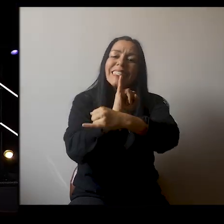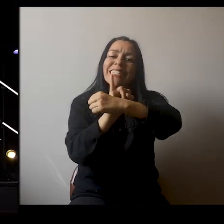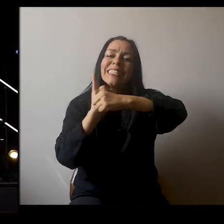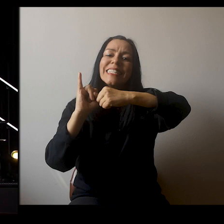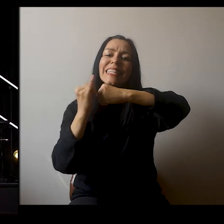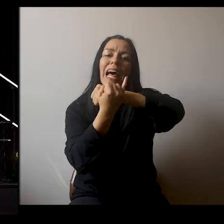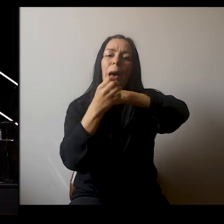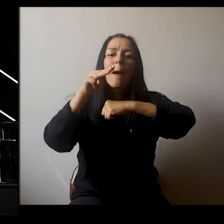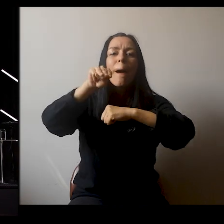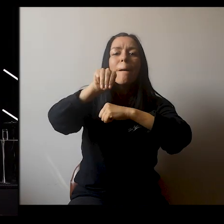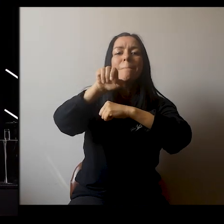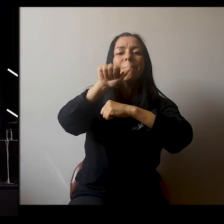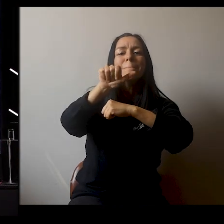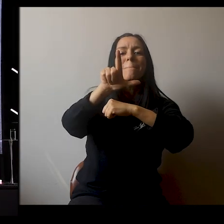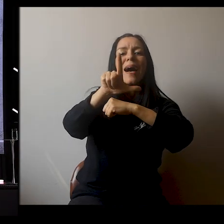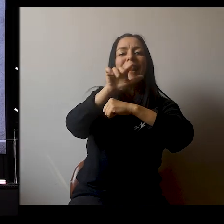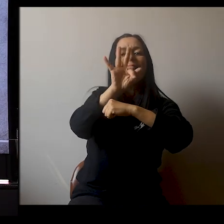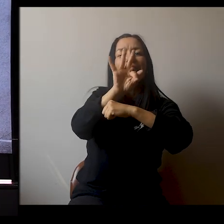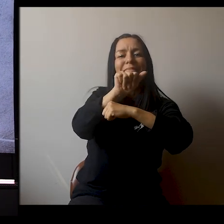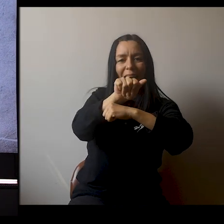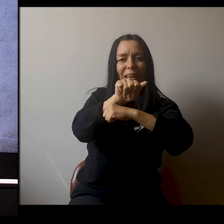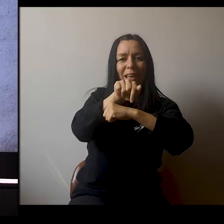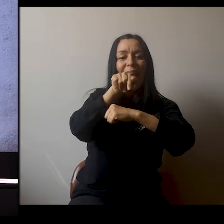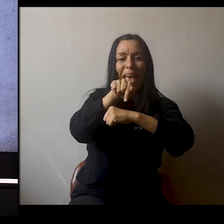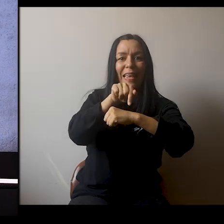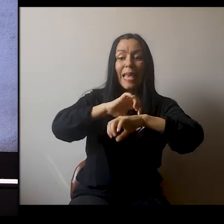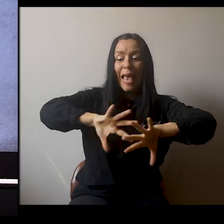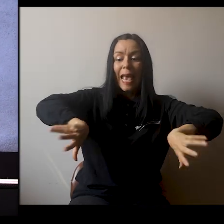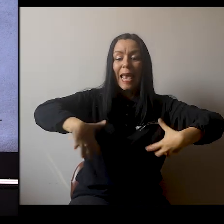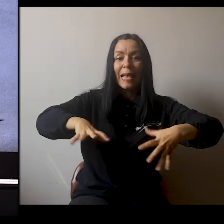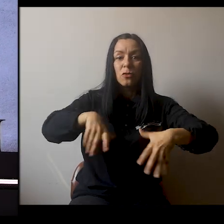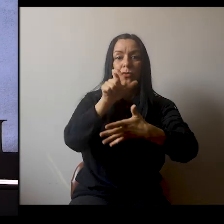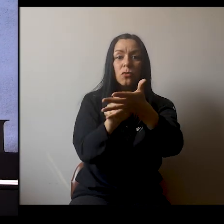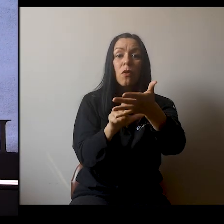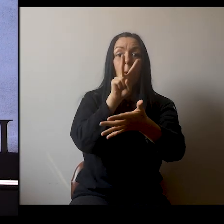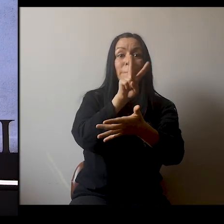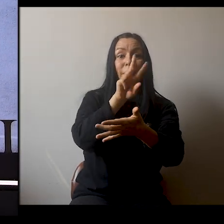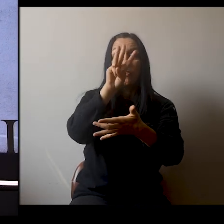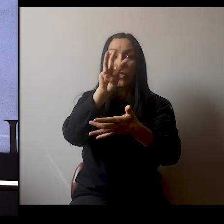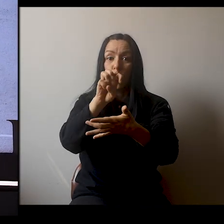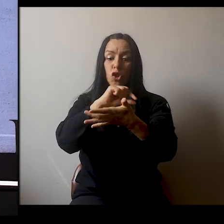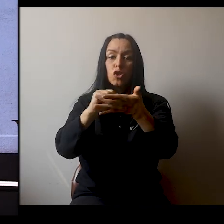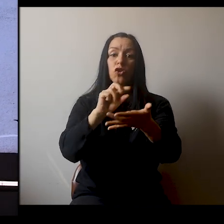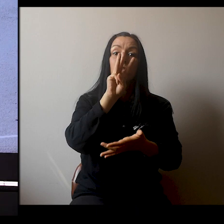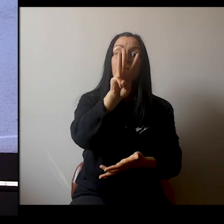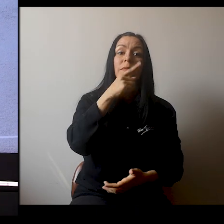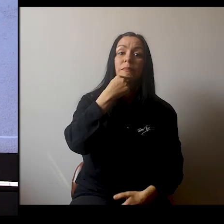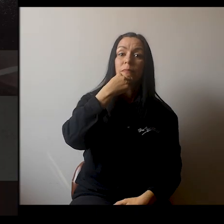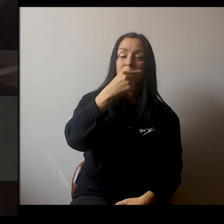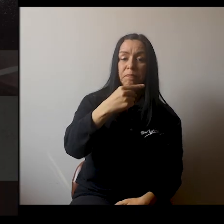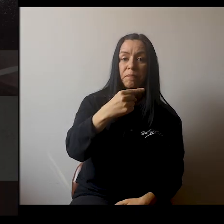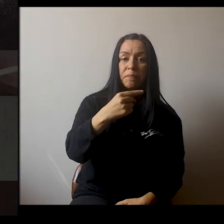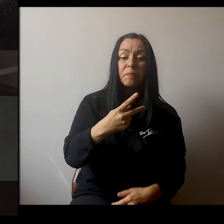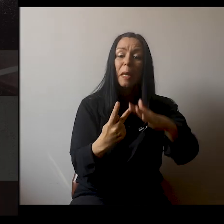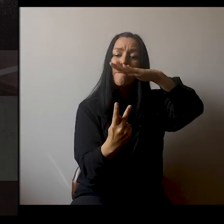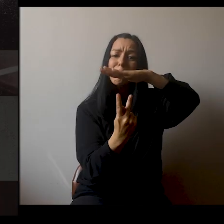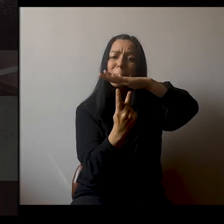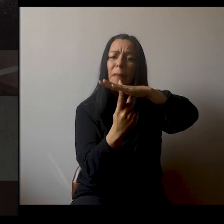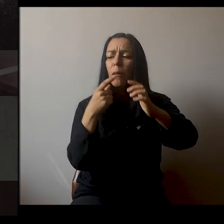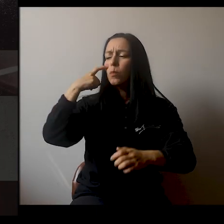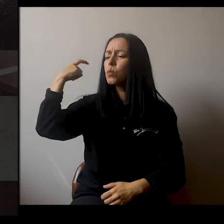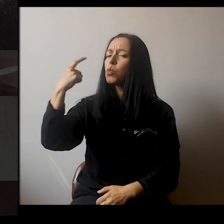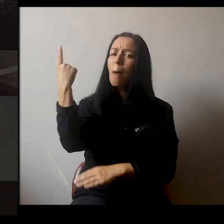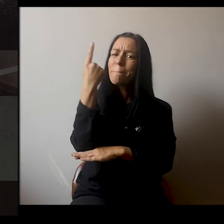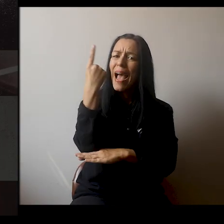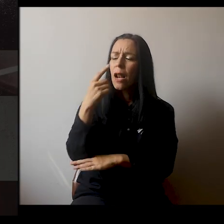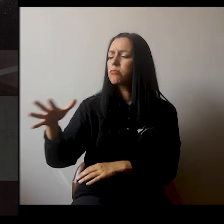encallar en una isla, la isla del Malta. Y dice al respecto Hechos 28:3, mientras Pablo juntaba